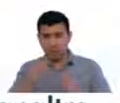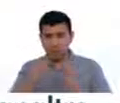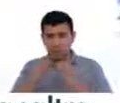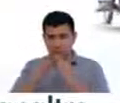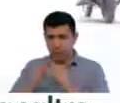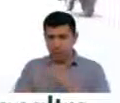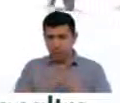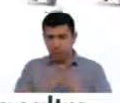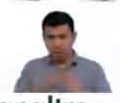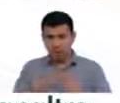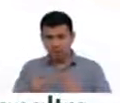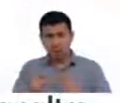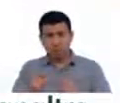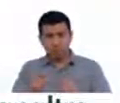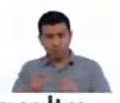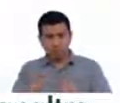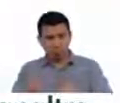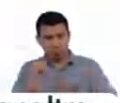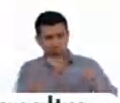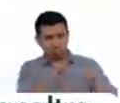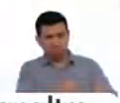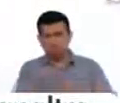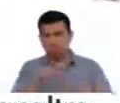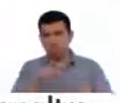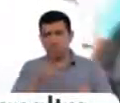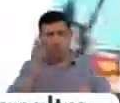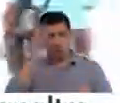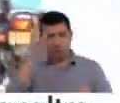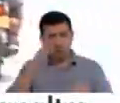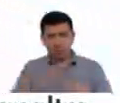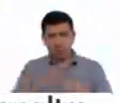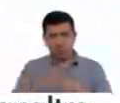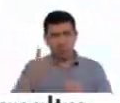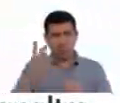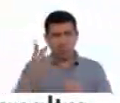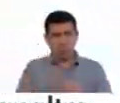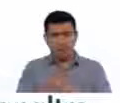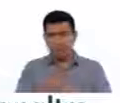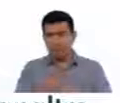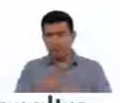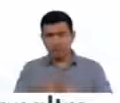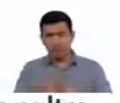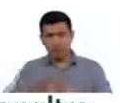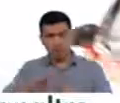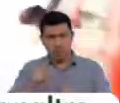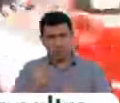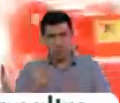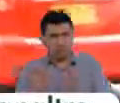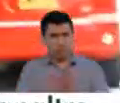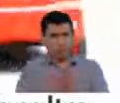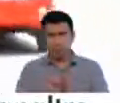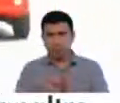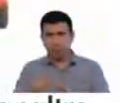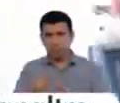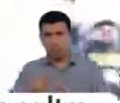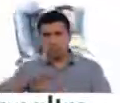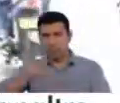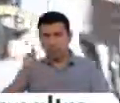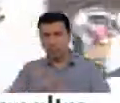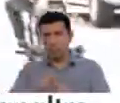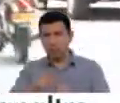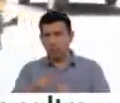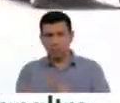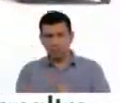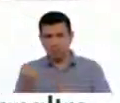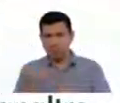lenocinio contribuyen también a que se presente delincuencia violencia hurtos drogadicción y asaltos también en el sector del